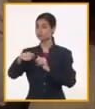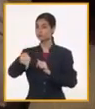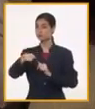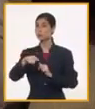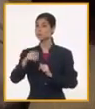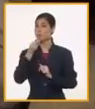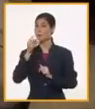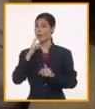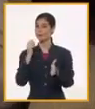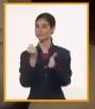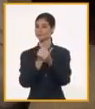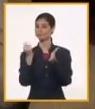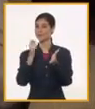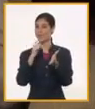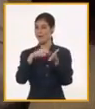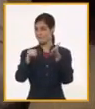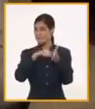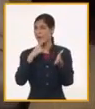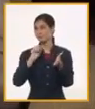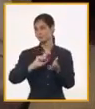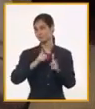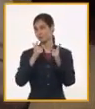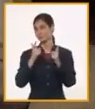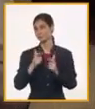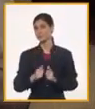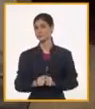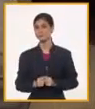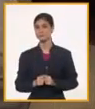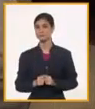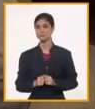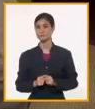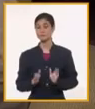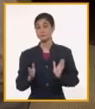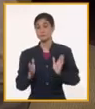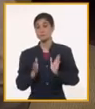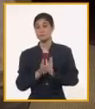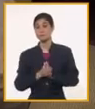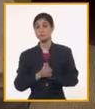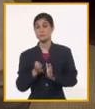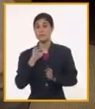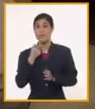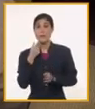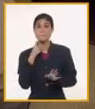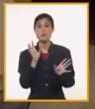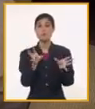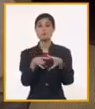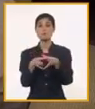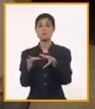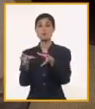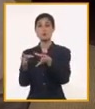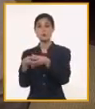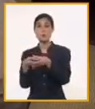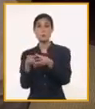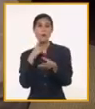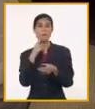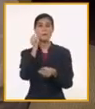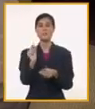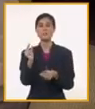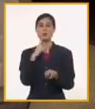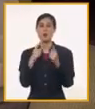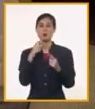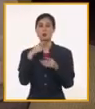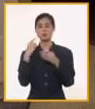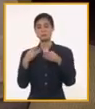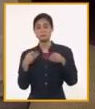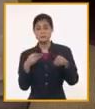logré. Y yo tengo que, hay muchos cuadros también ya, que algunos se murieron, etcétera, que